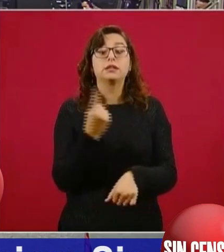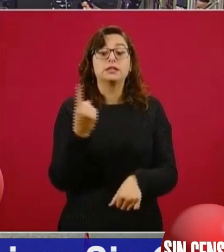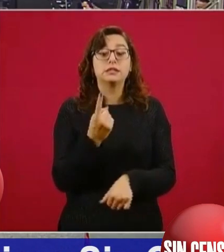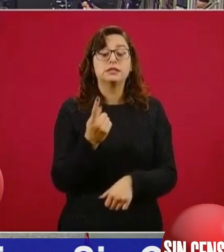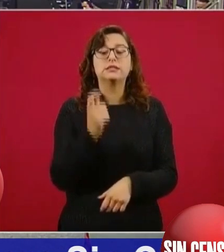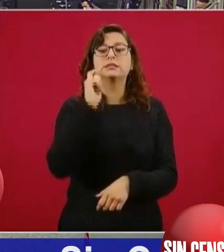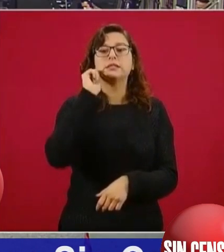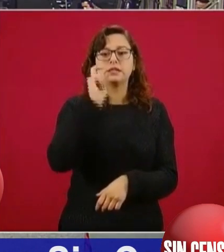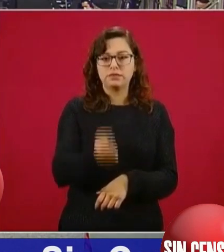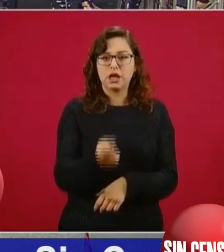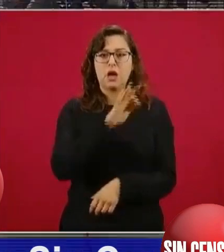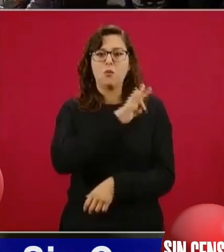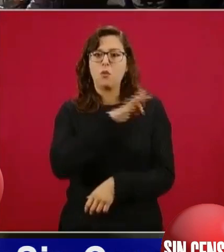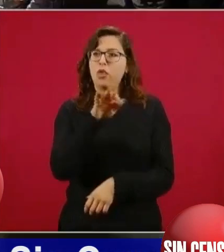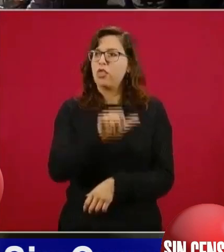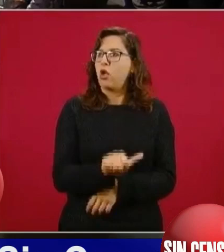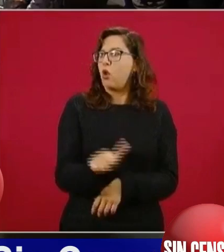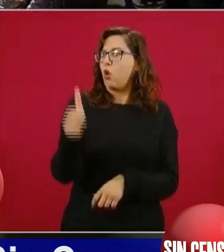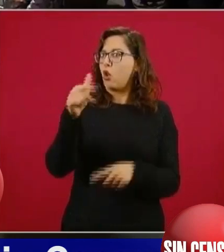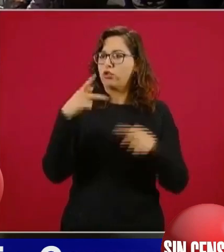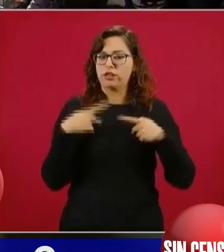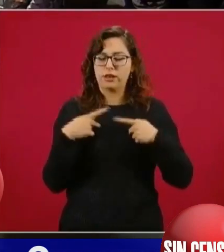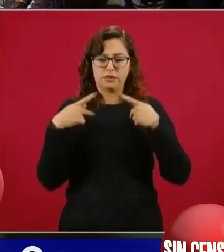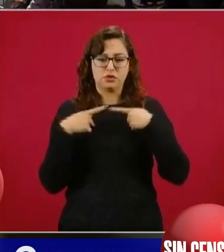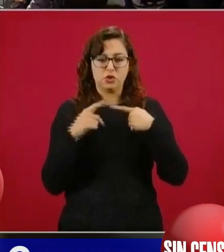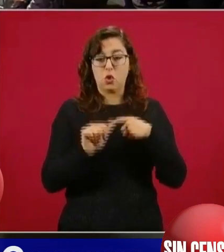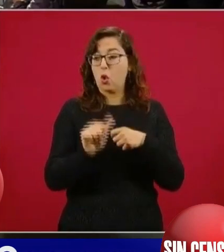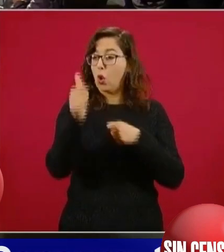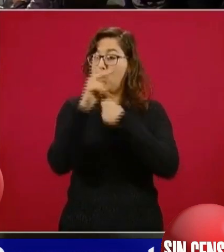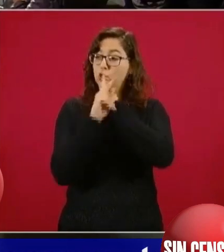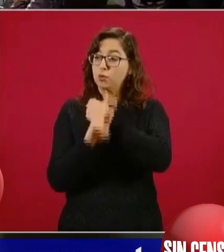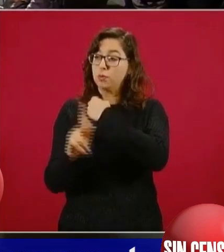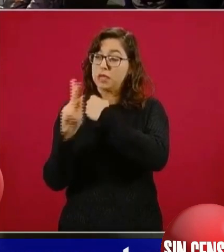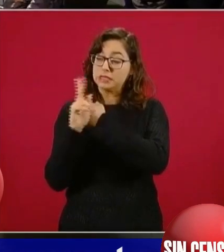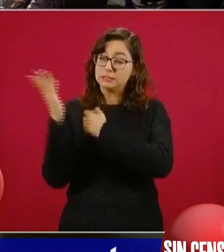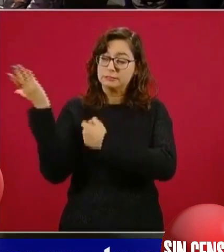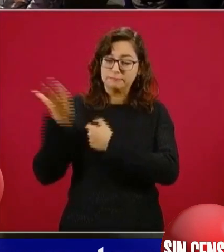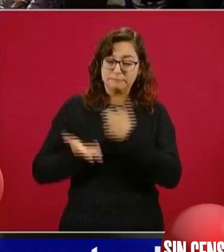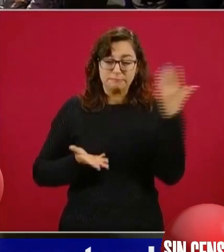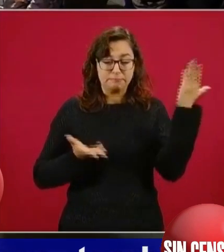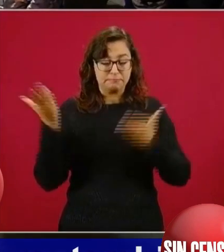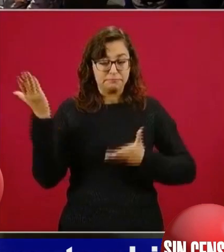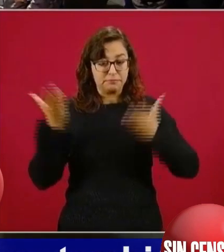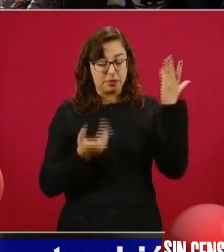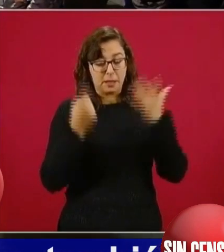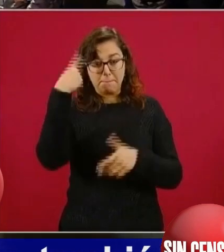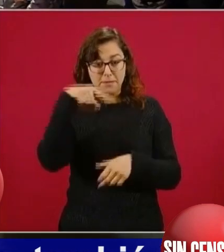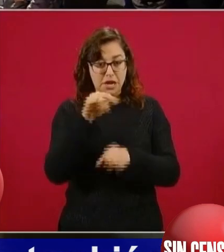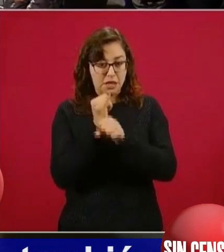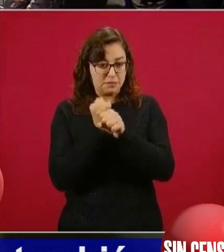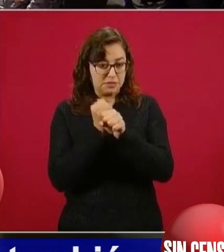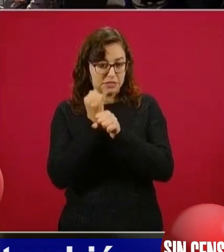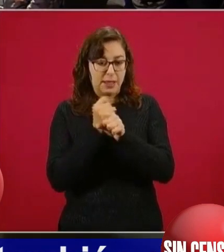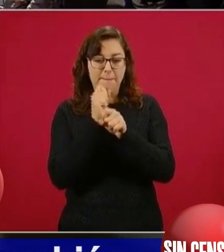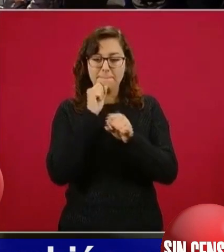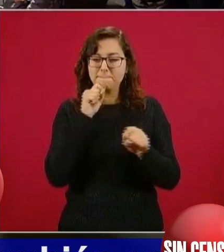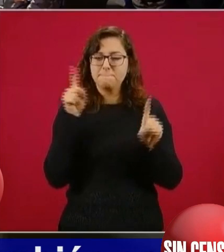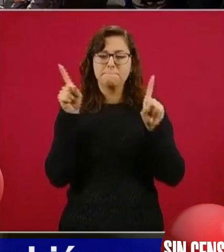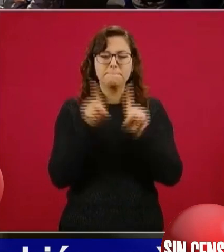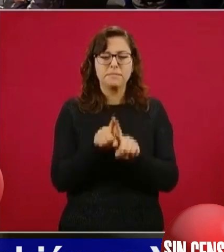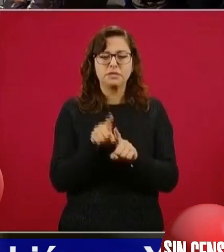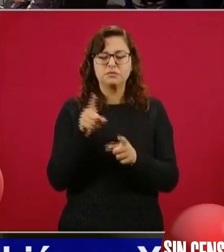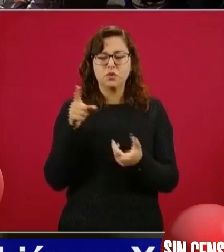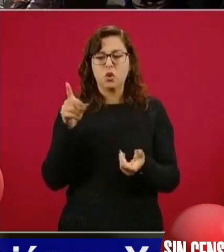traer especialistas en macrocriminalidad, parecido a lo que creó Santiago Nieto en la Unidad de